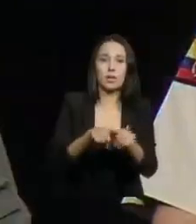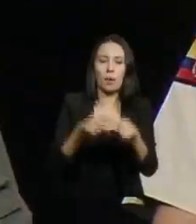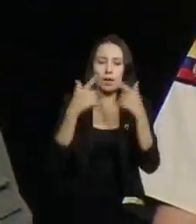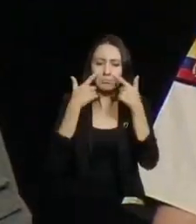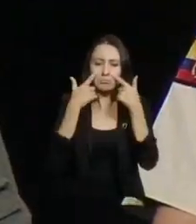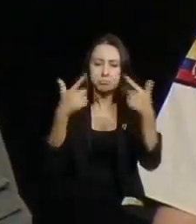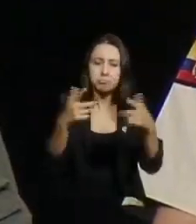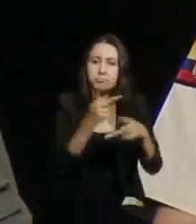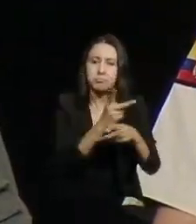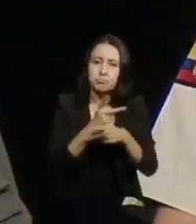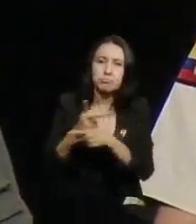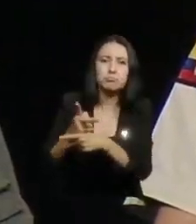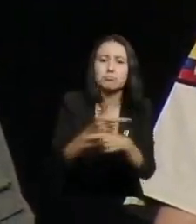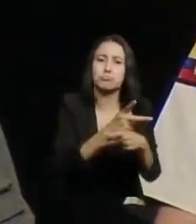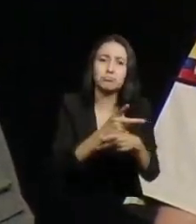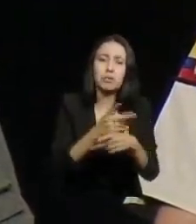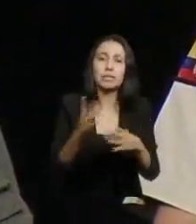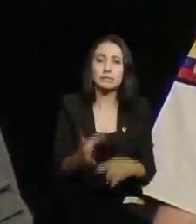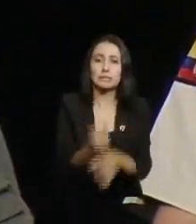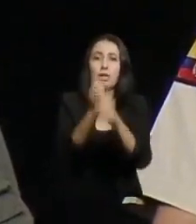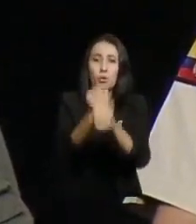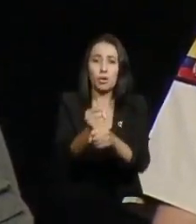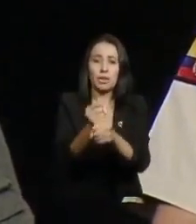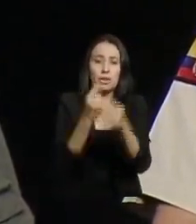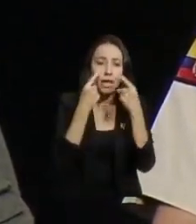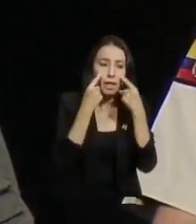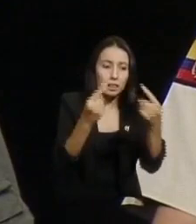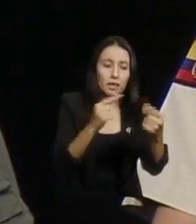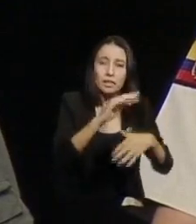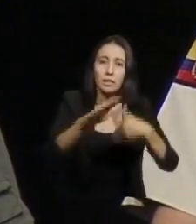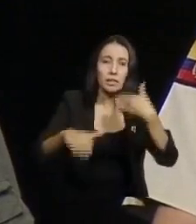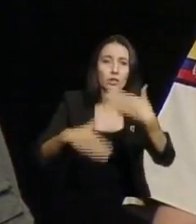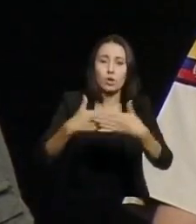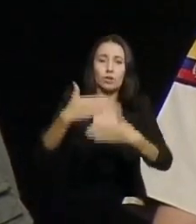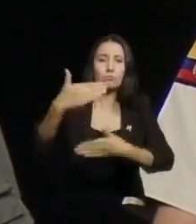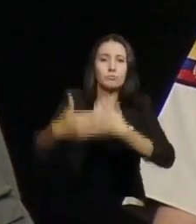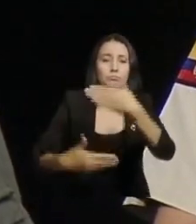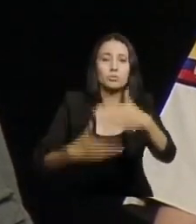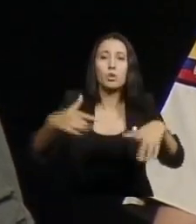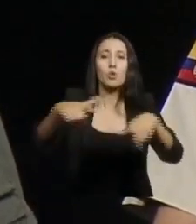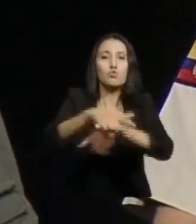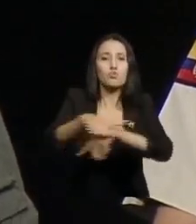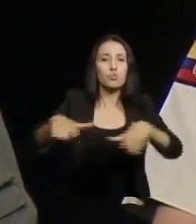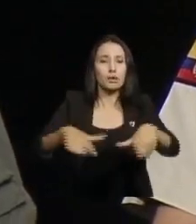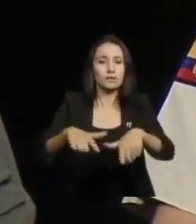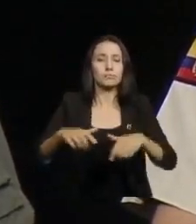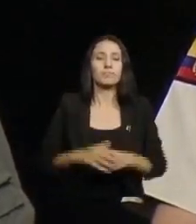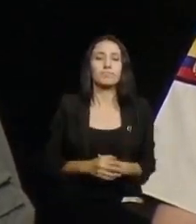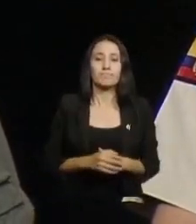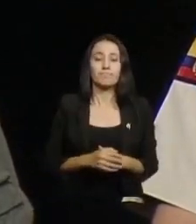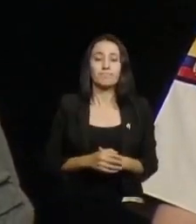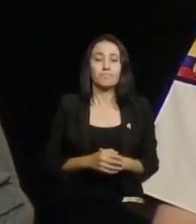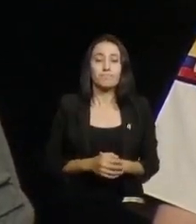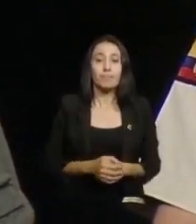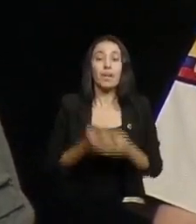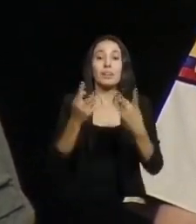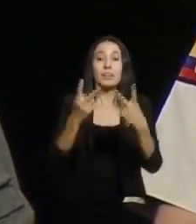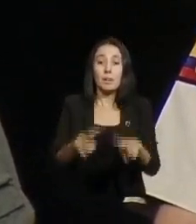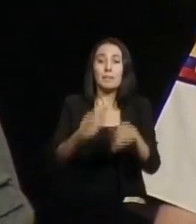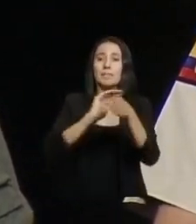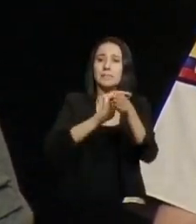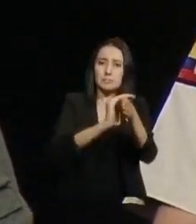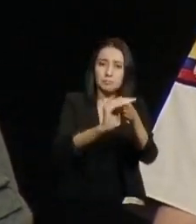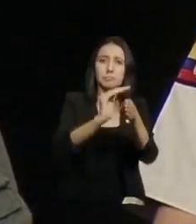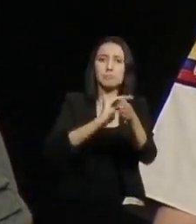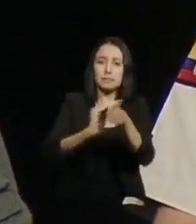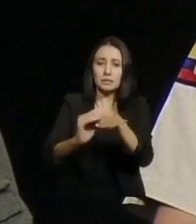vigilar la seguridad de todo el proceso en los principales recintos. Finalmente, invitar a la